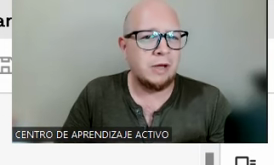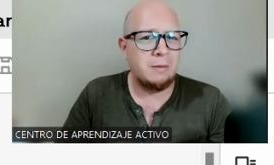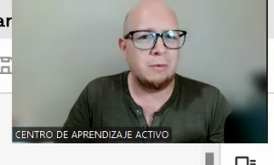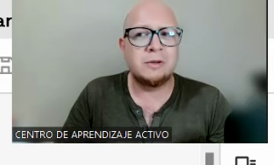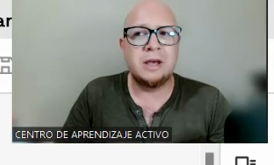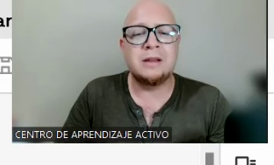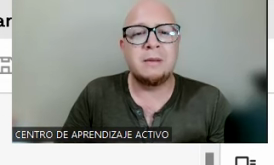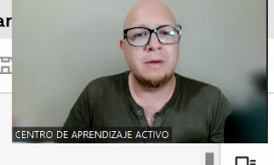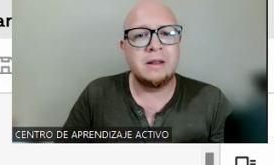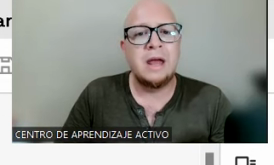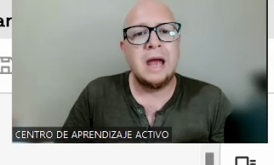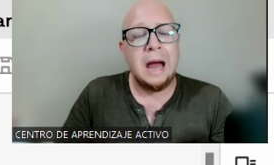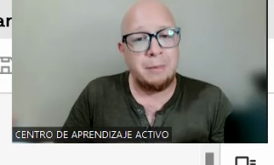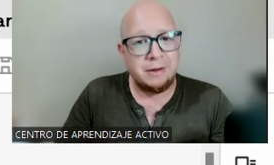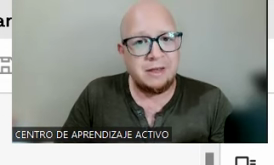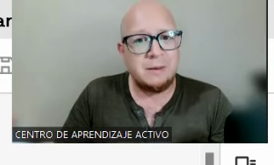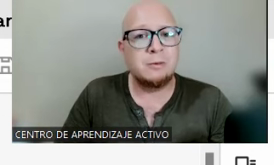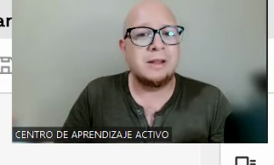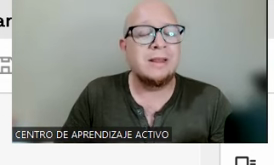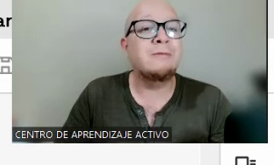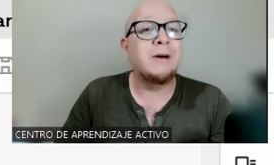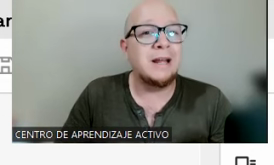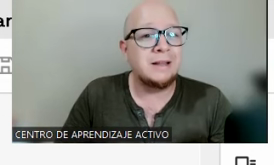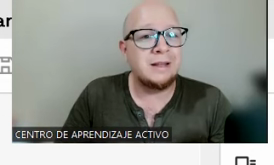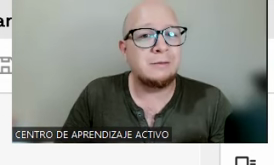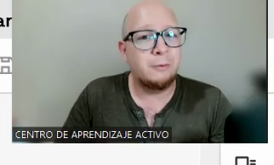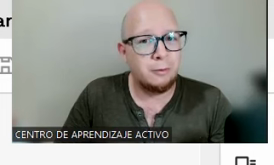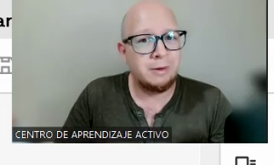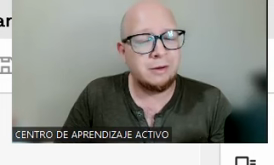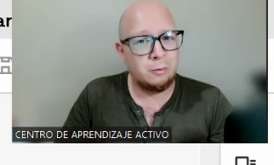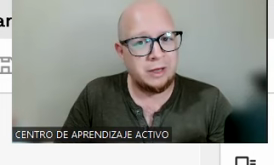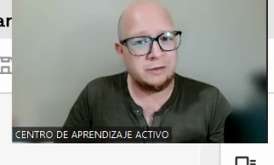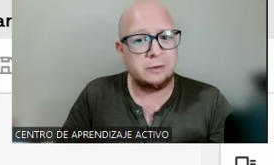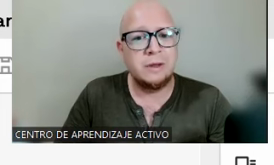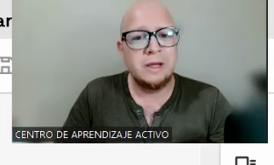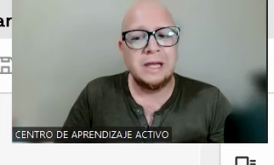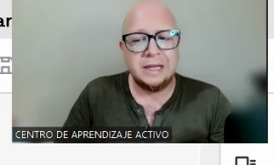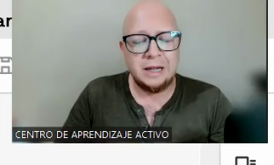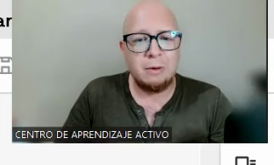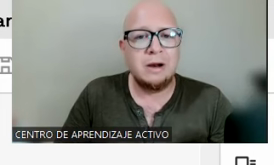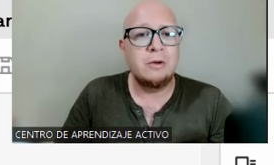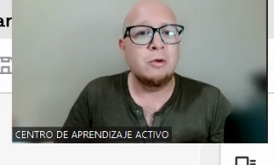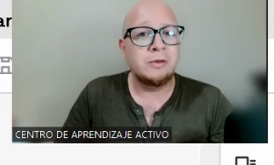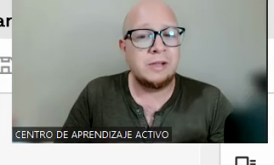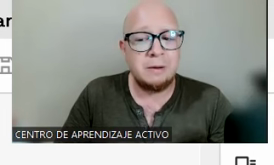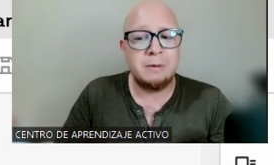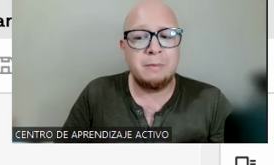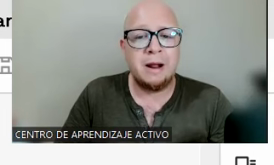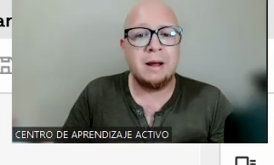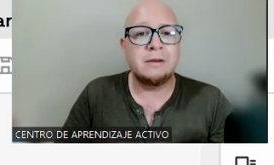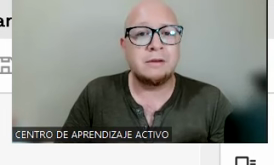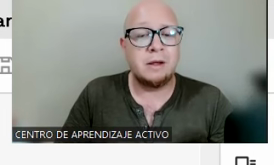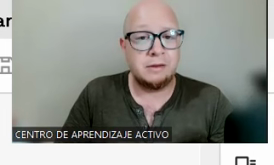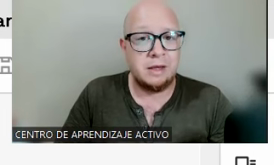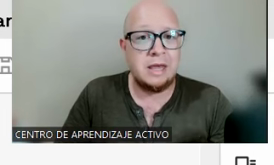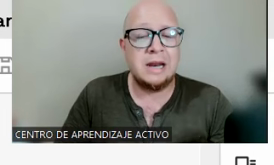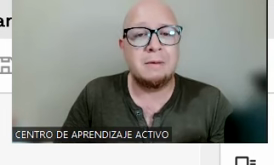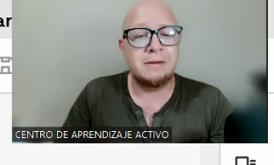que la conozcamos, que también apreciemos diferentes formas de comunicación y tal cual nos sirve para